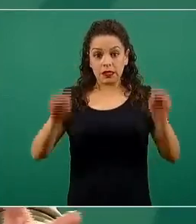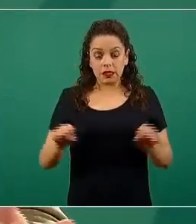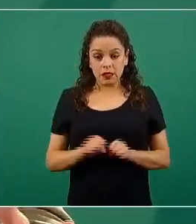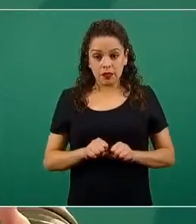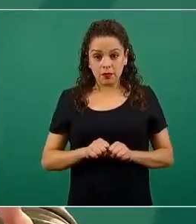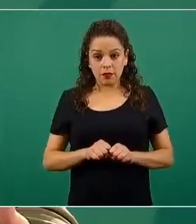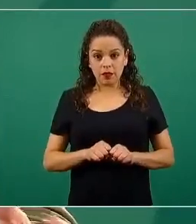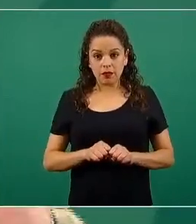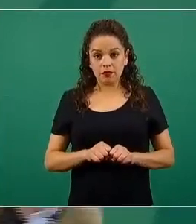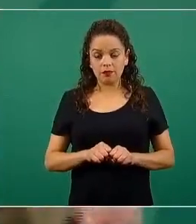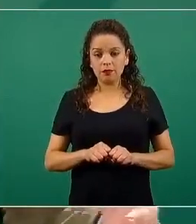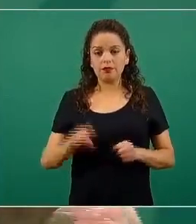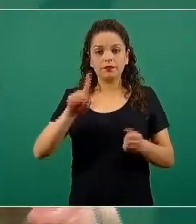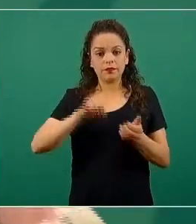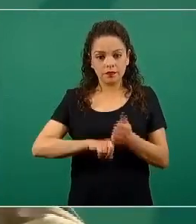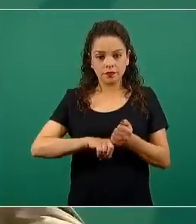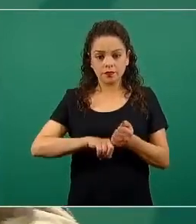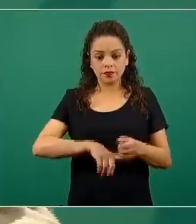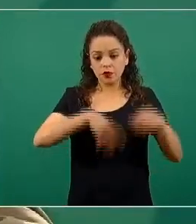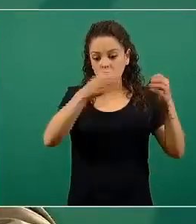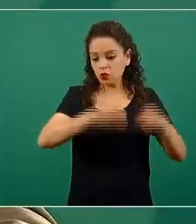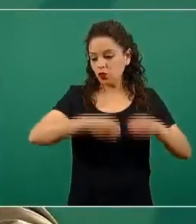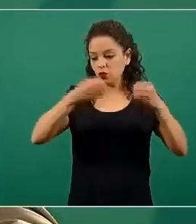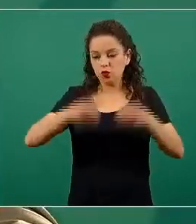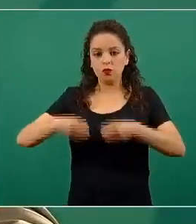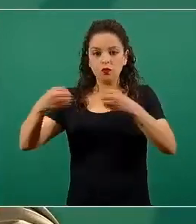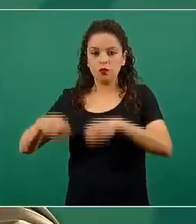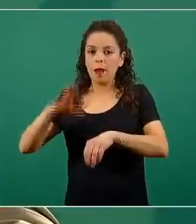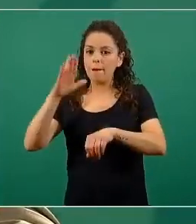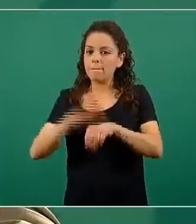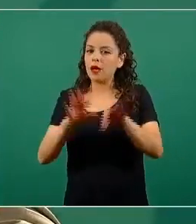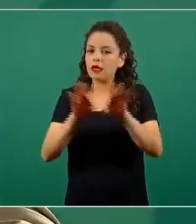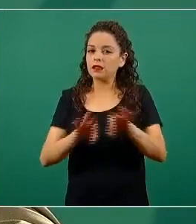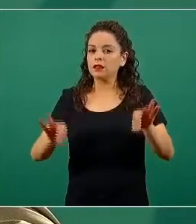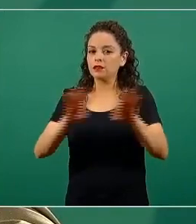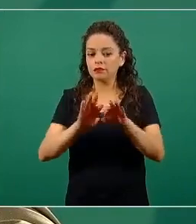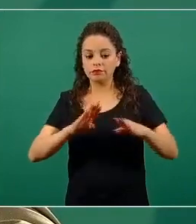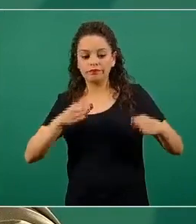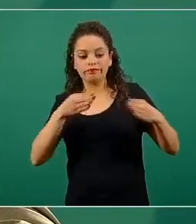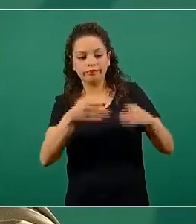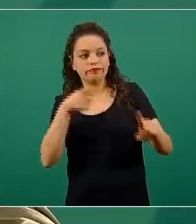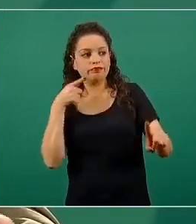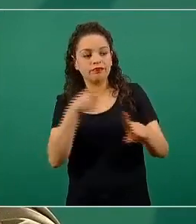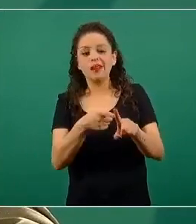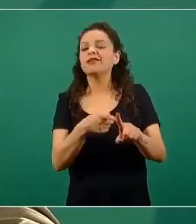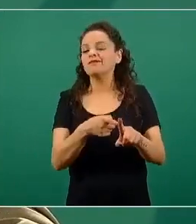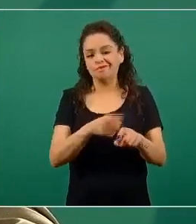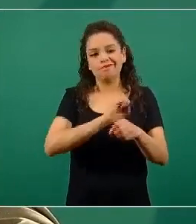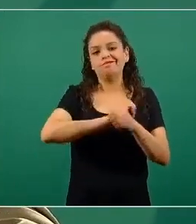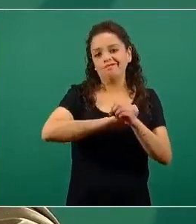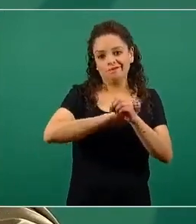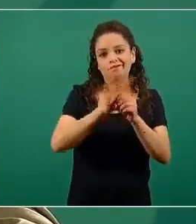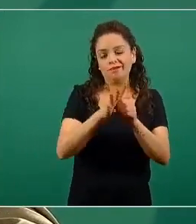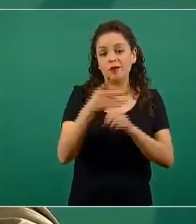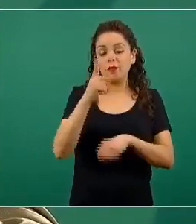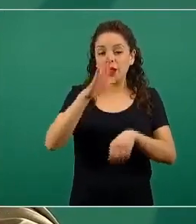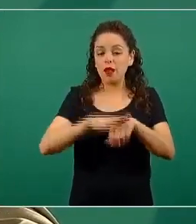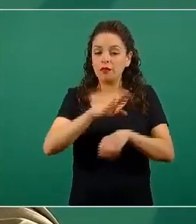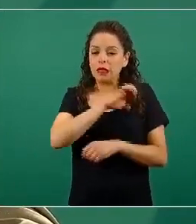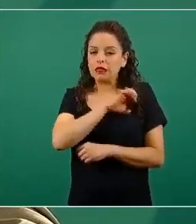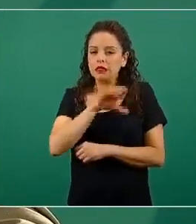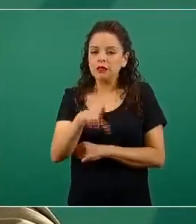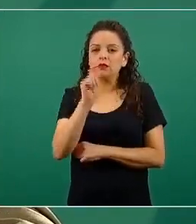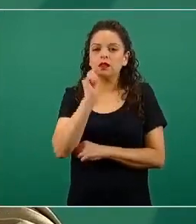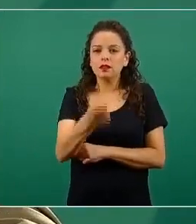estuvieran ocupados en una parte prioritaria en atención de COVID, pero especialmente no estamos